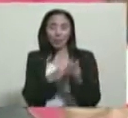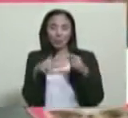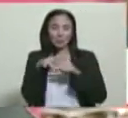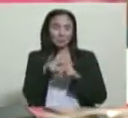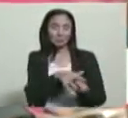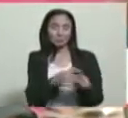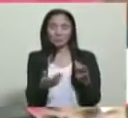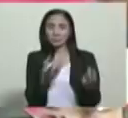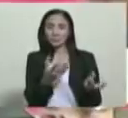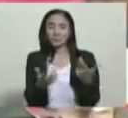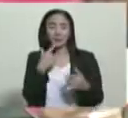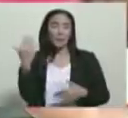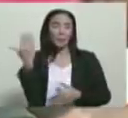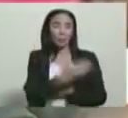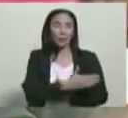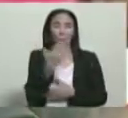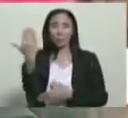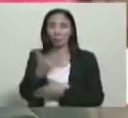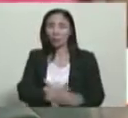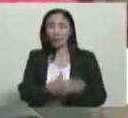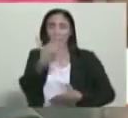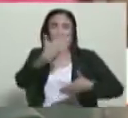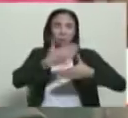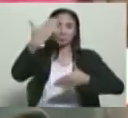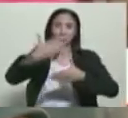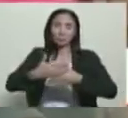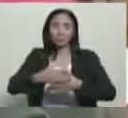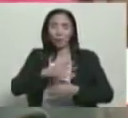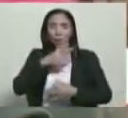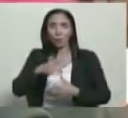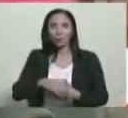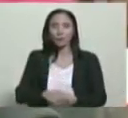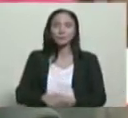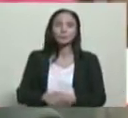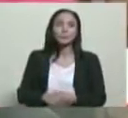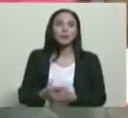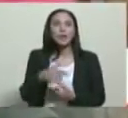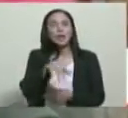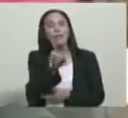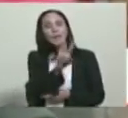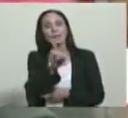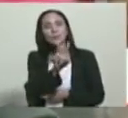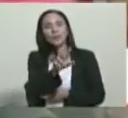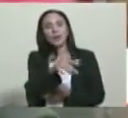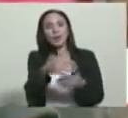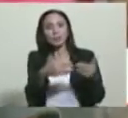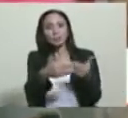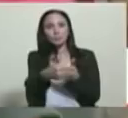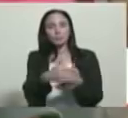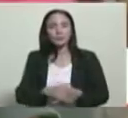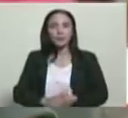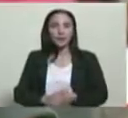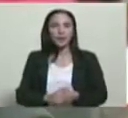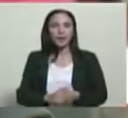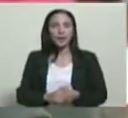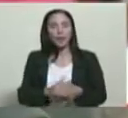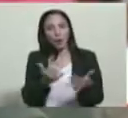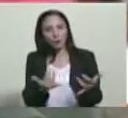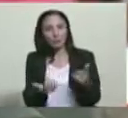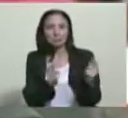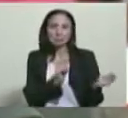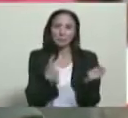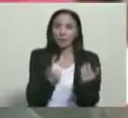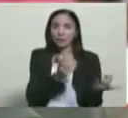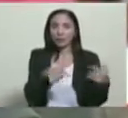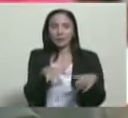cerco mediático y de todo lo que está sucediendo, el hecho de que Venezuela hoy se constituya en sede para debatir